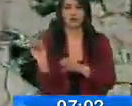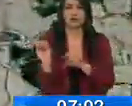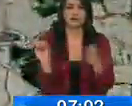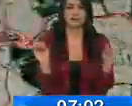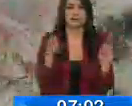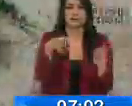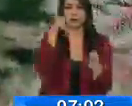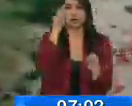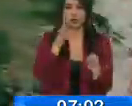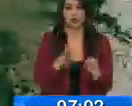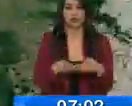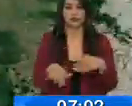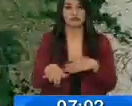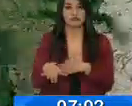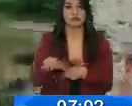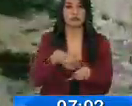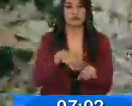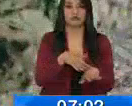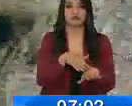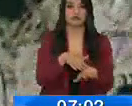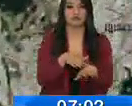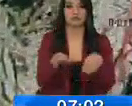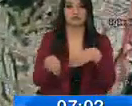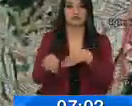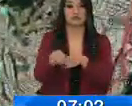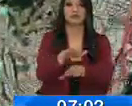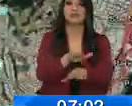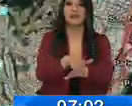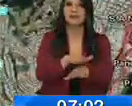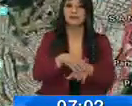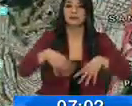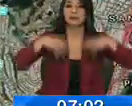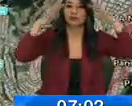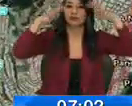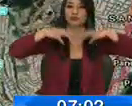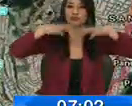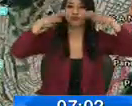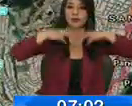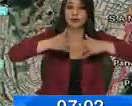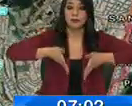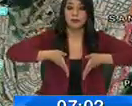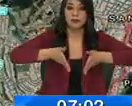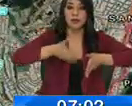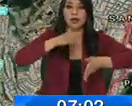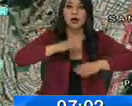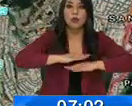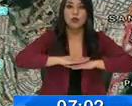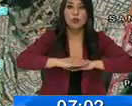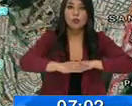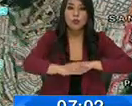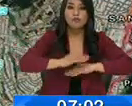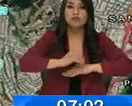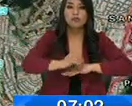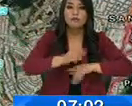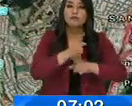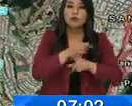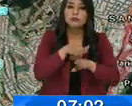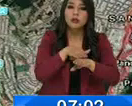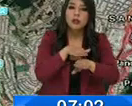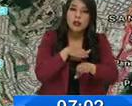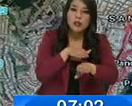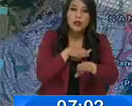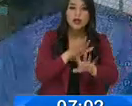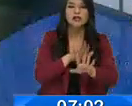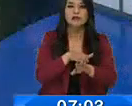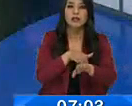sur, tráfico sumamente pesado, producto de las lluvias y las vías anegadas. Esto hace que el tráfico también se